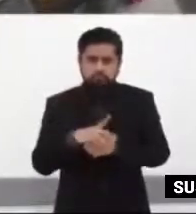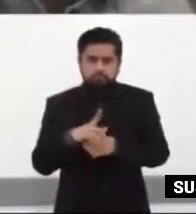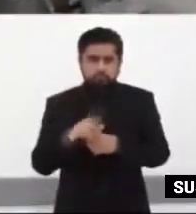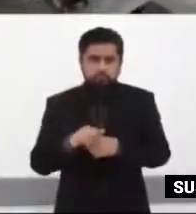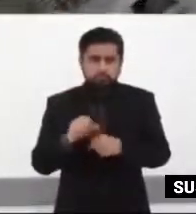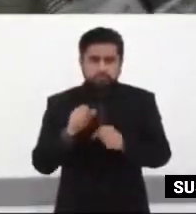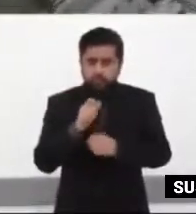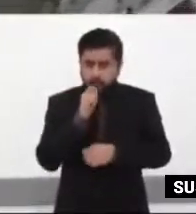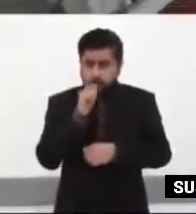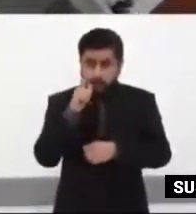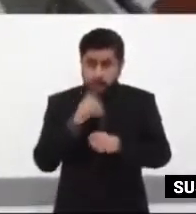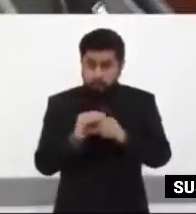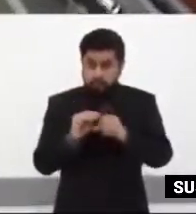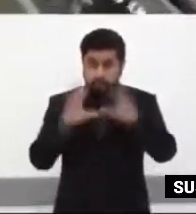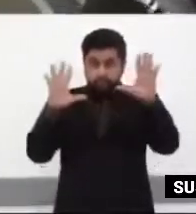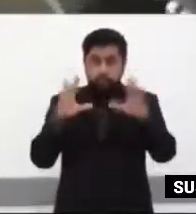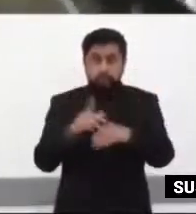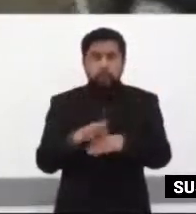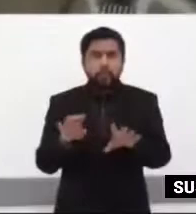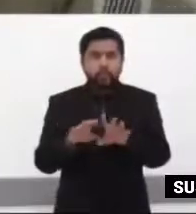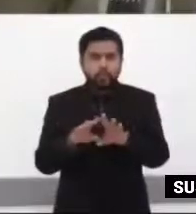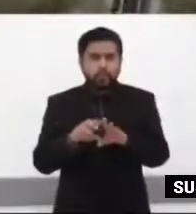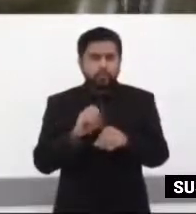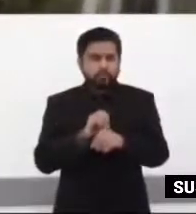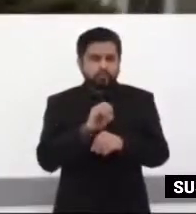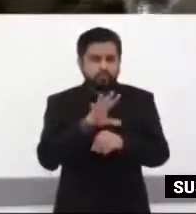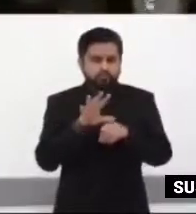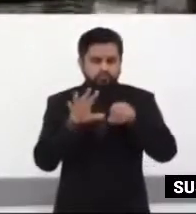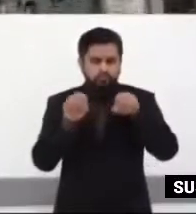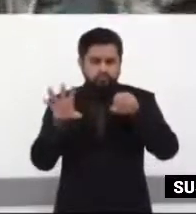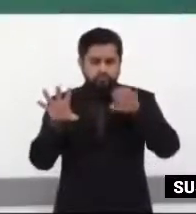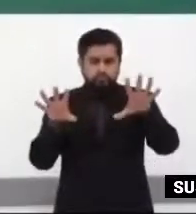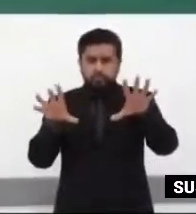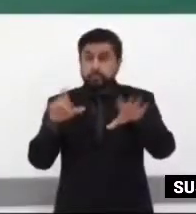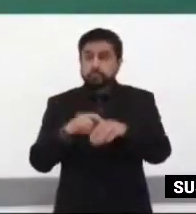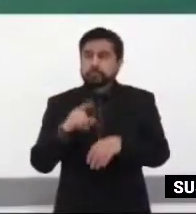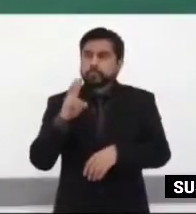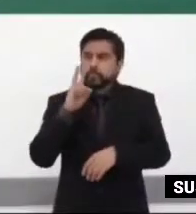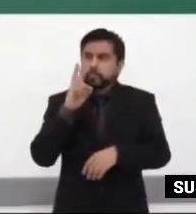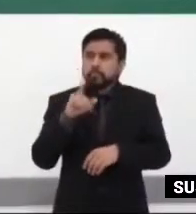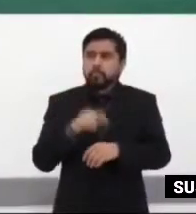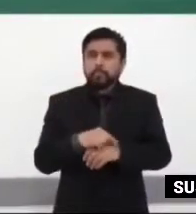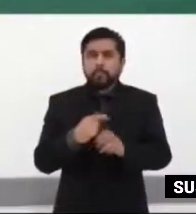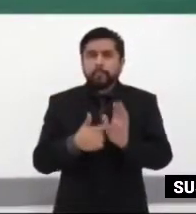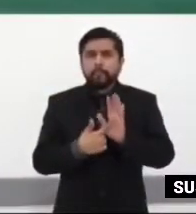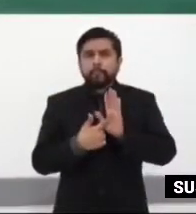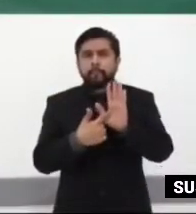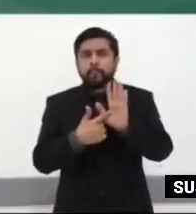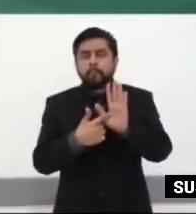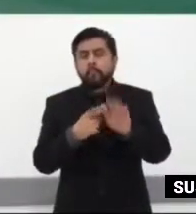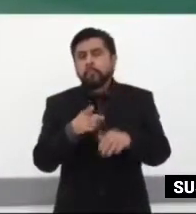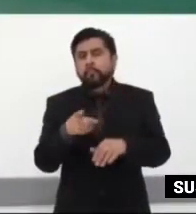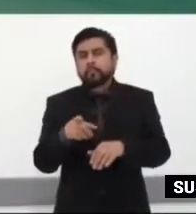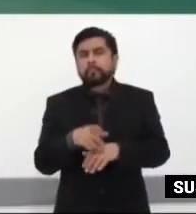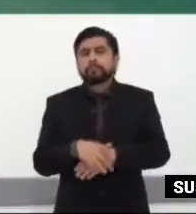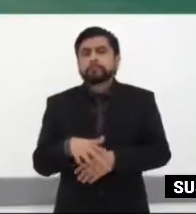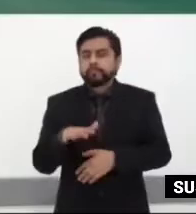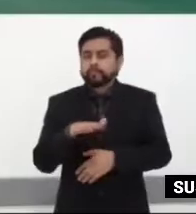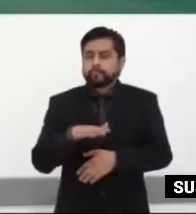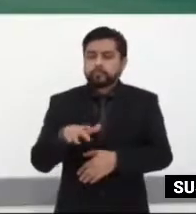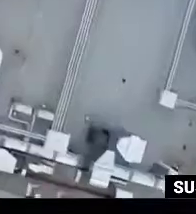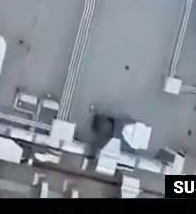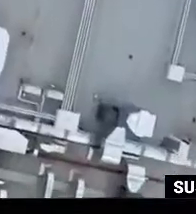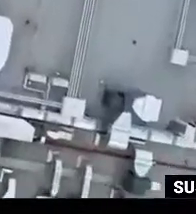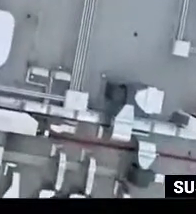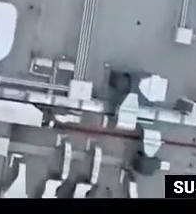y estos son como reflectores que señalan la entrada de la aeronave.